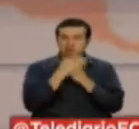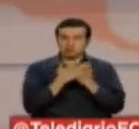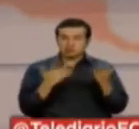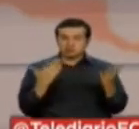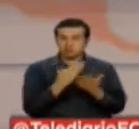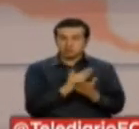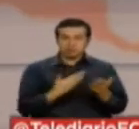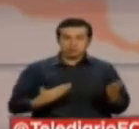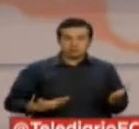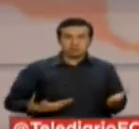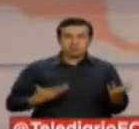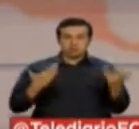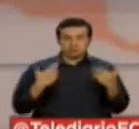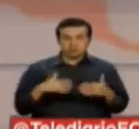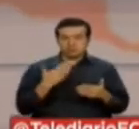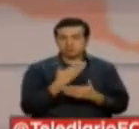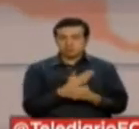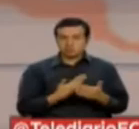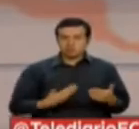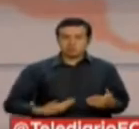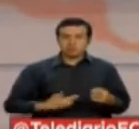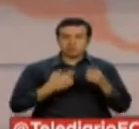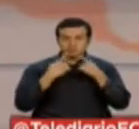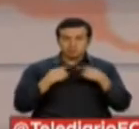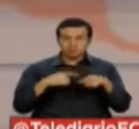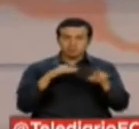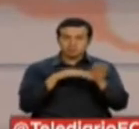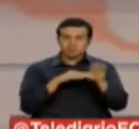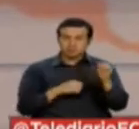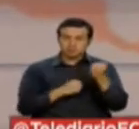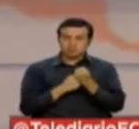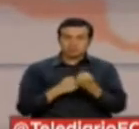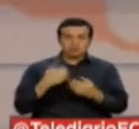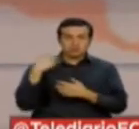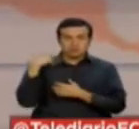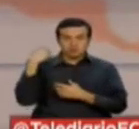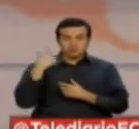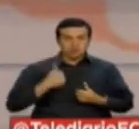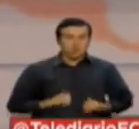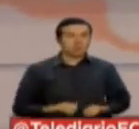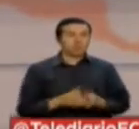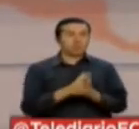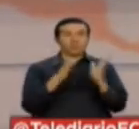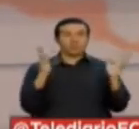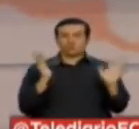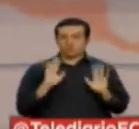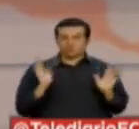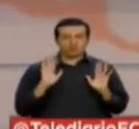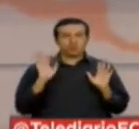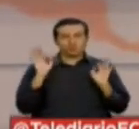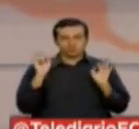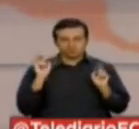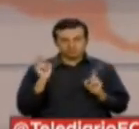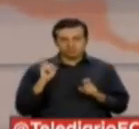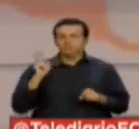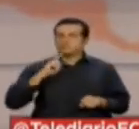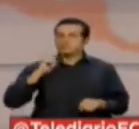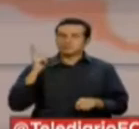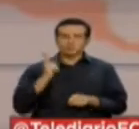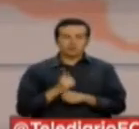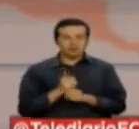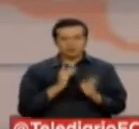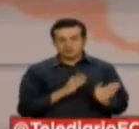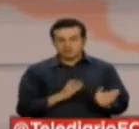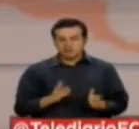presidente, de hecho, en lo que él menciona, ¿no? Garantizar los derechos, pero sin derrochar. es una de las medidas que él dice. Y en